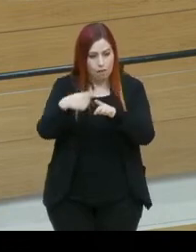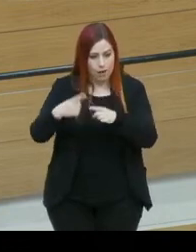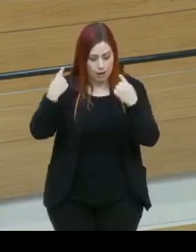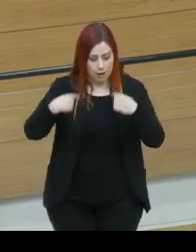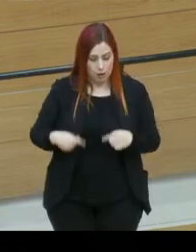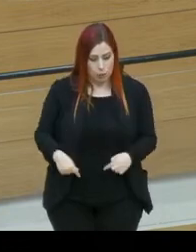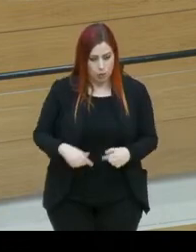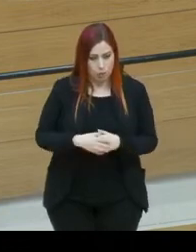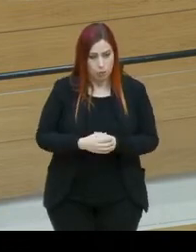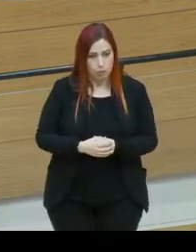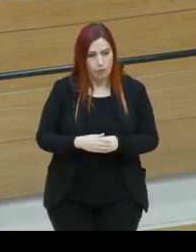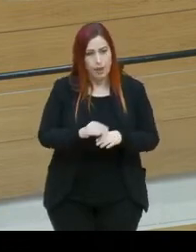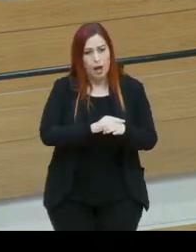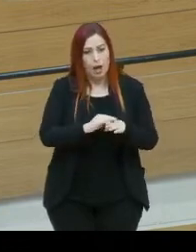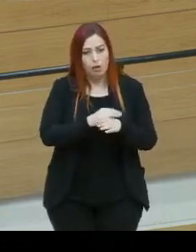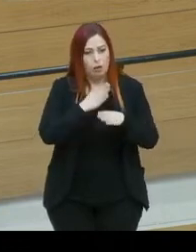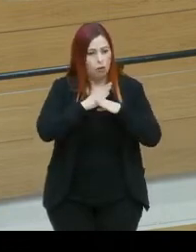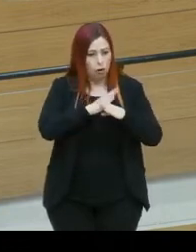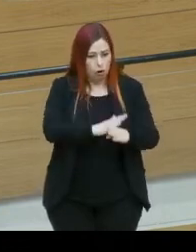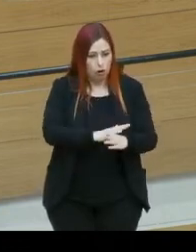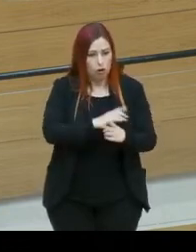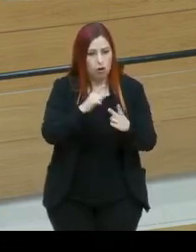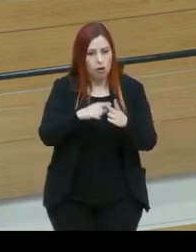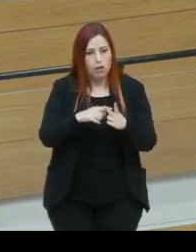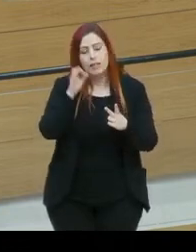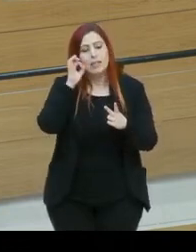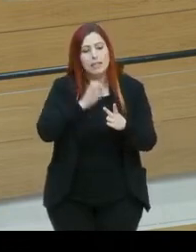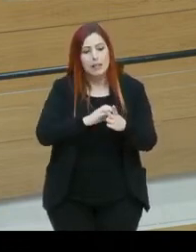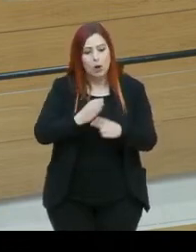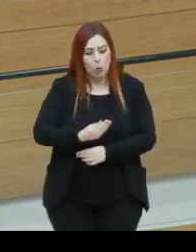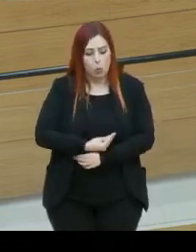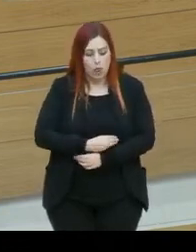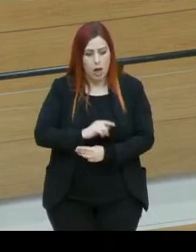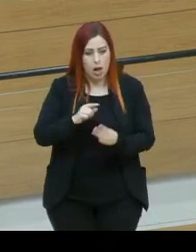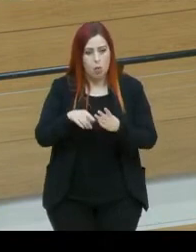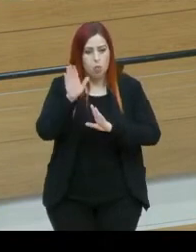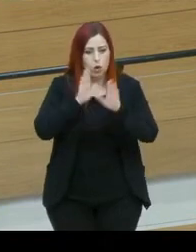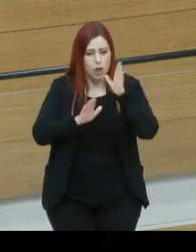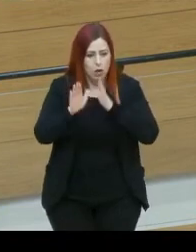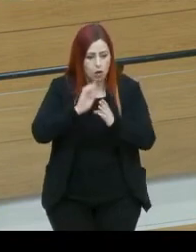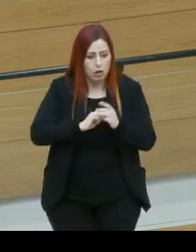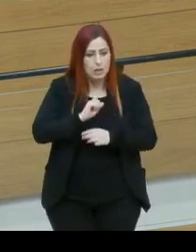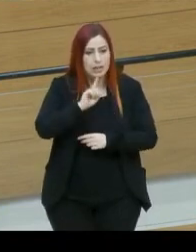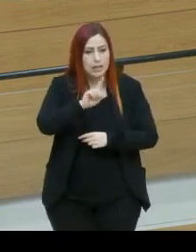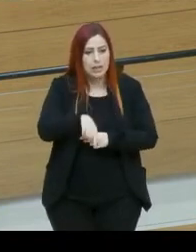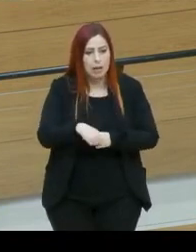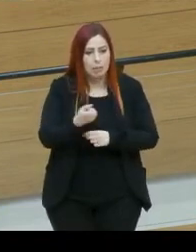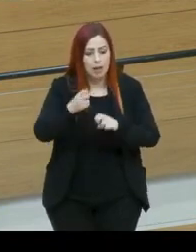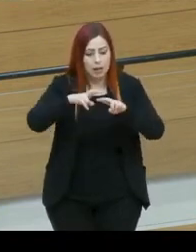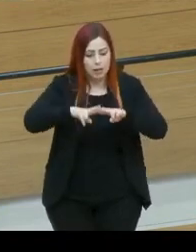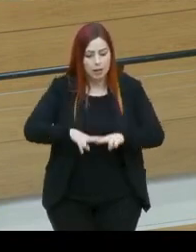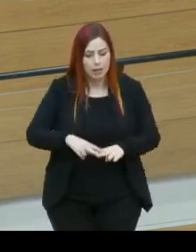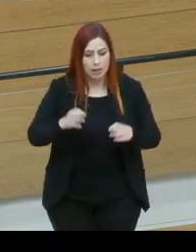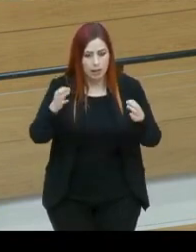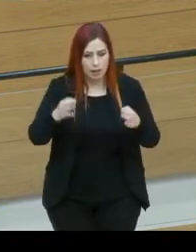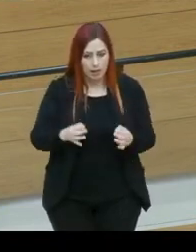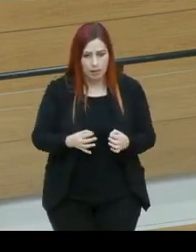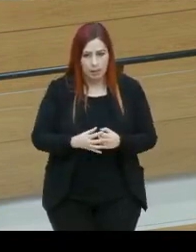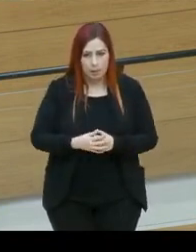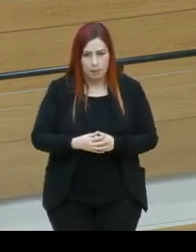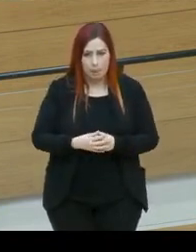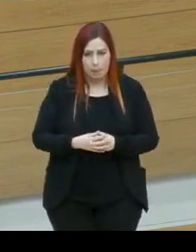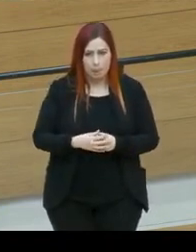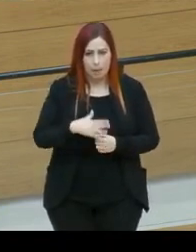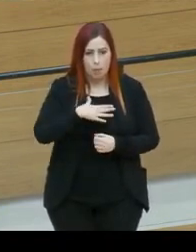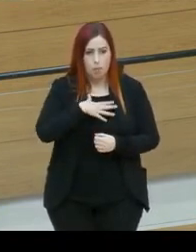cuerpo, tanto el alcoholismo crónico, el síndrome alcohólico fetal, el botellón, y además estudiamos la